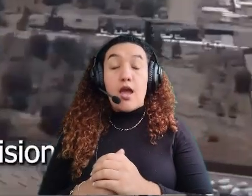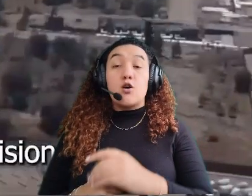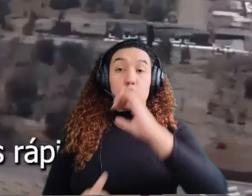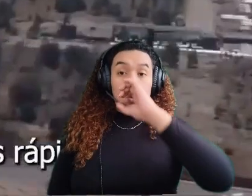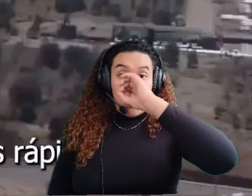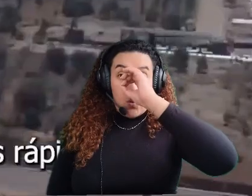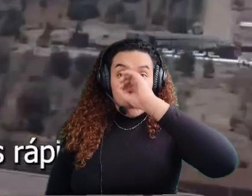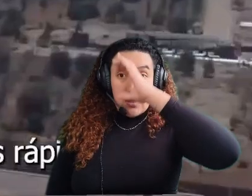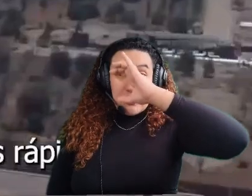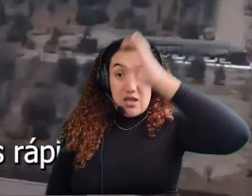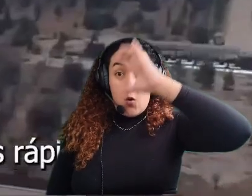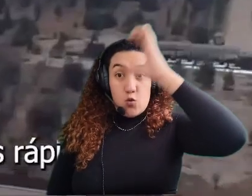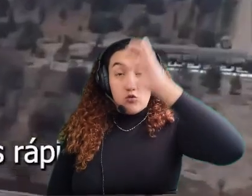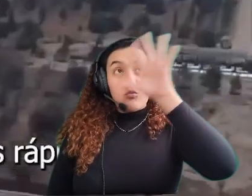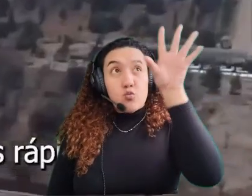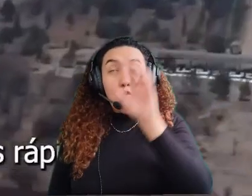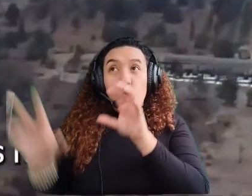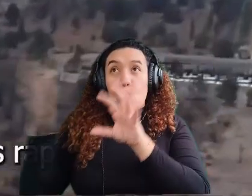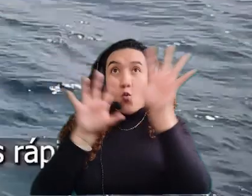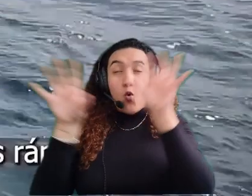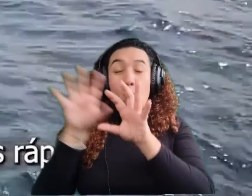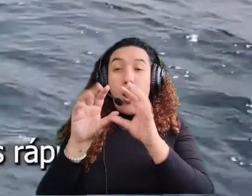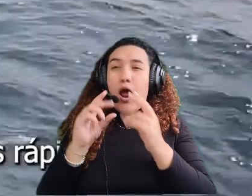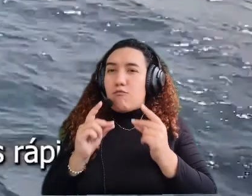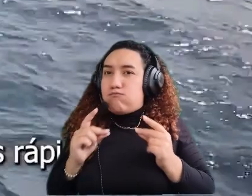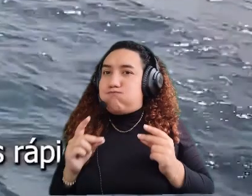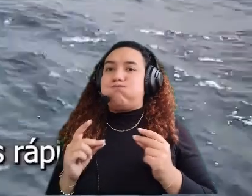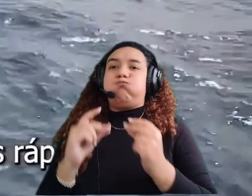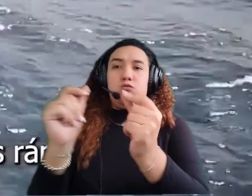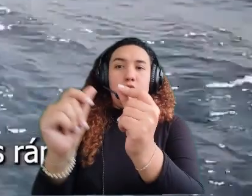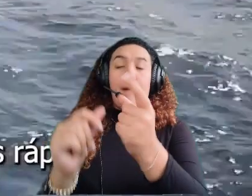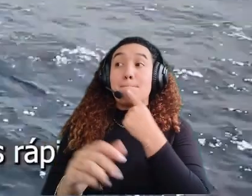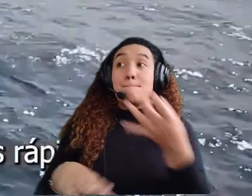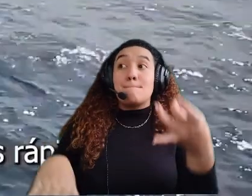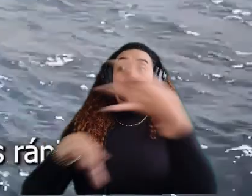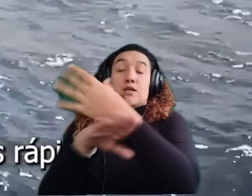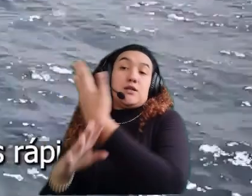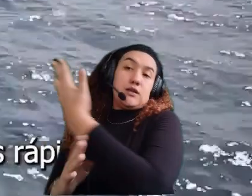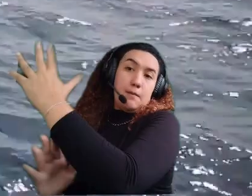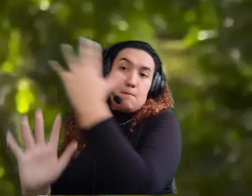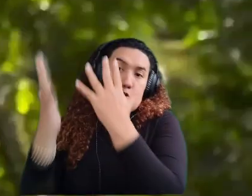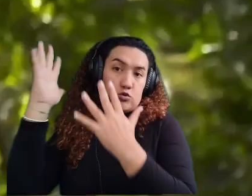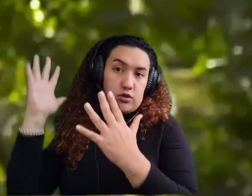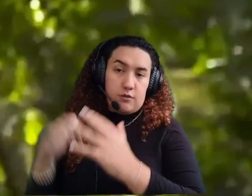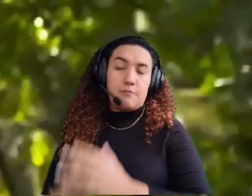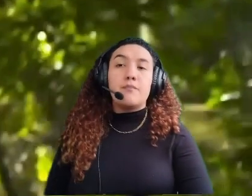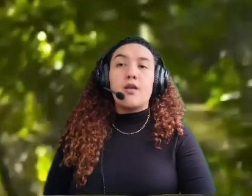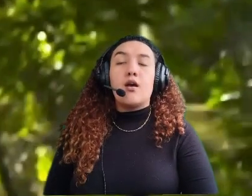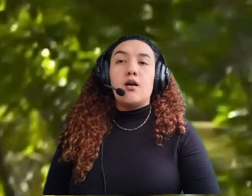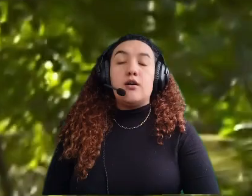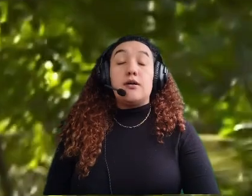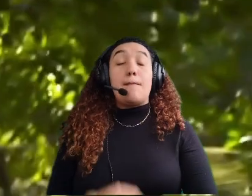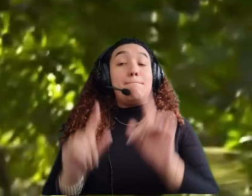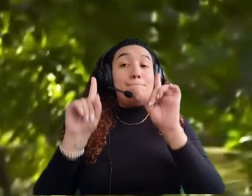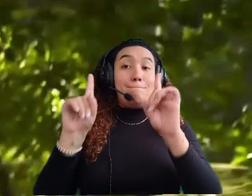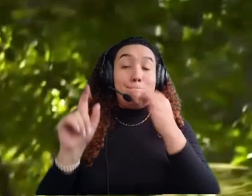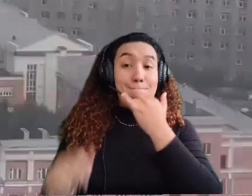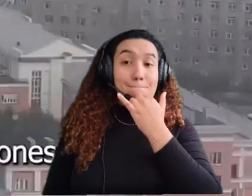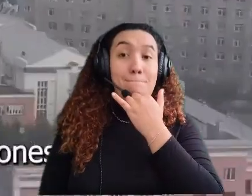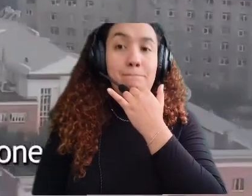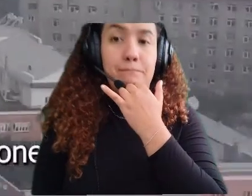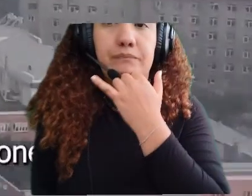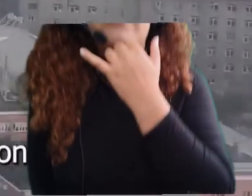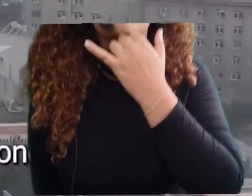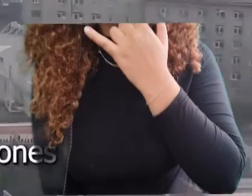de las emisiones de CO2 y metano a la atmósfera, y lo hacen 30 veces más rápido que los bosques tropicales.